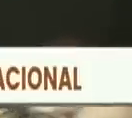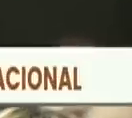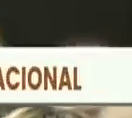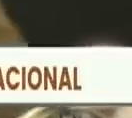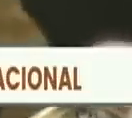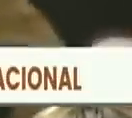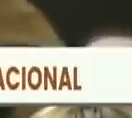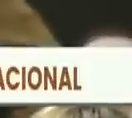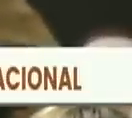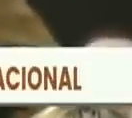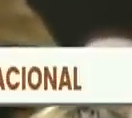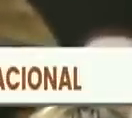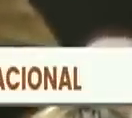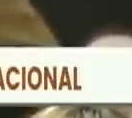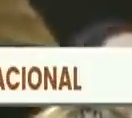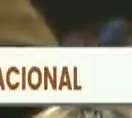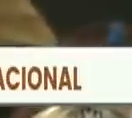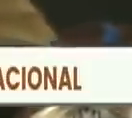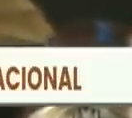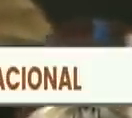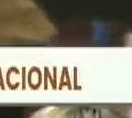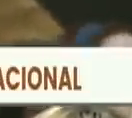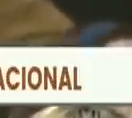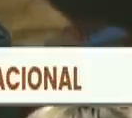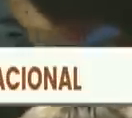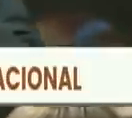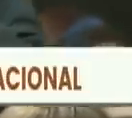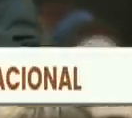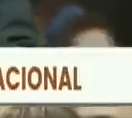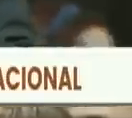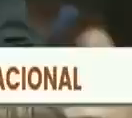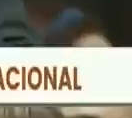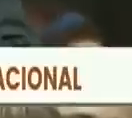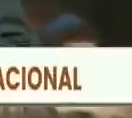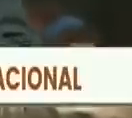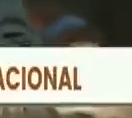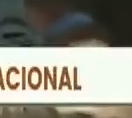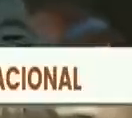infaustas declaraciones o confesiones de Donald Trump